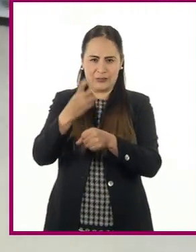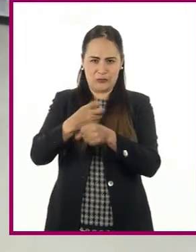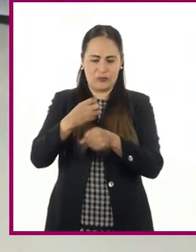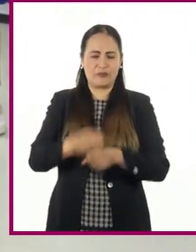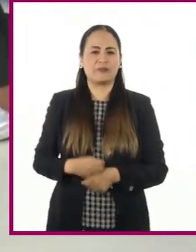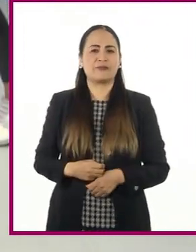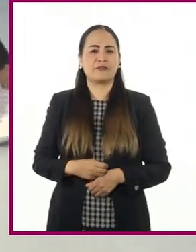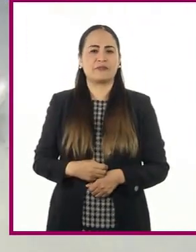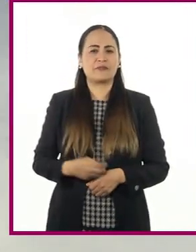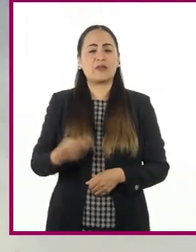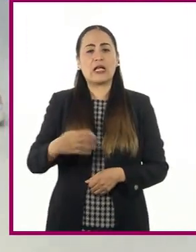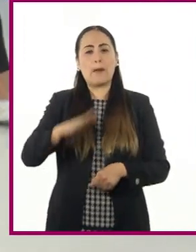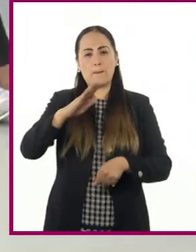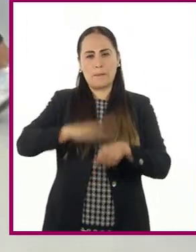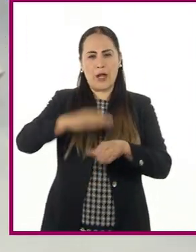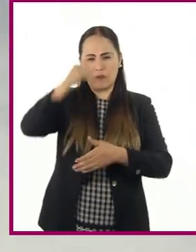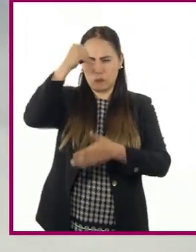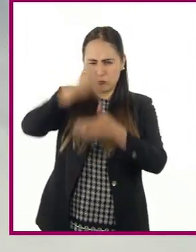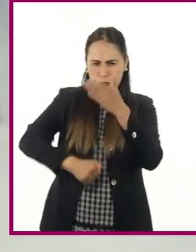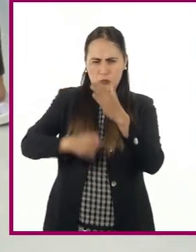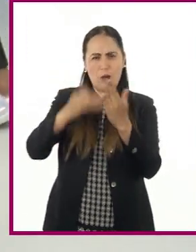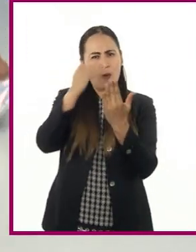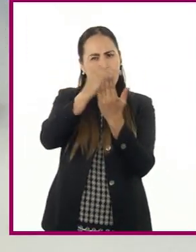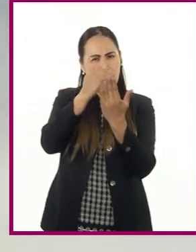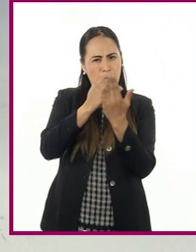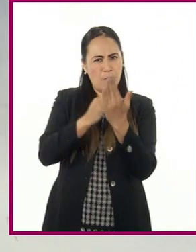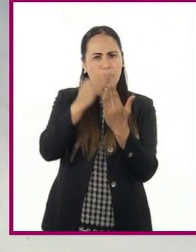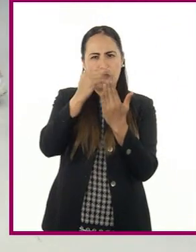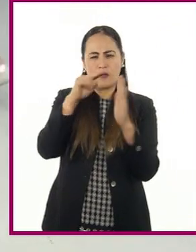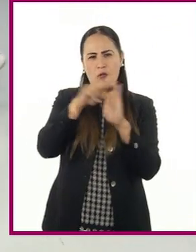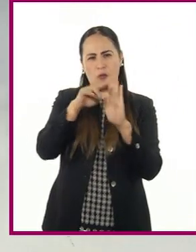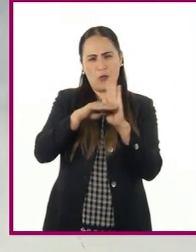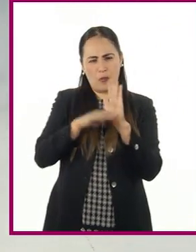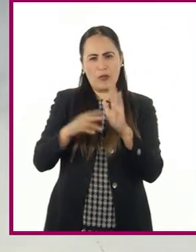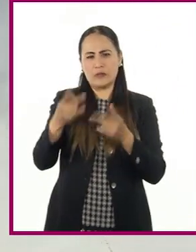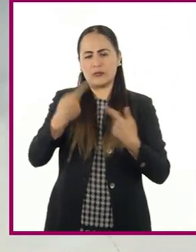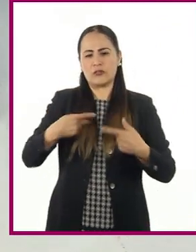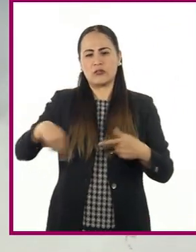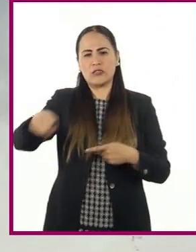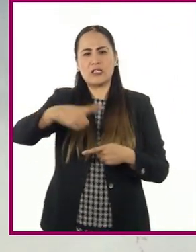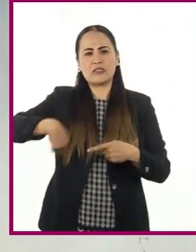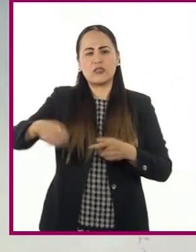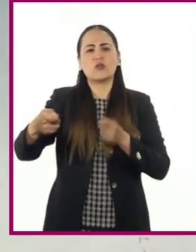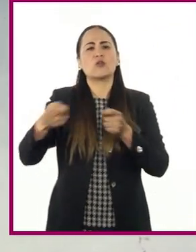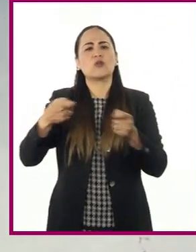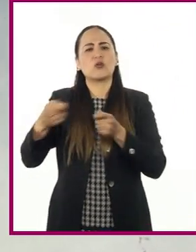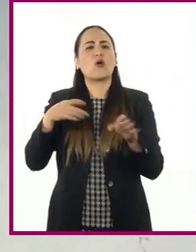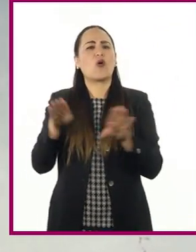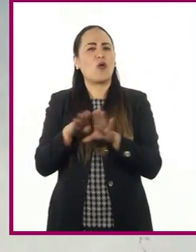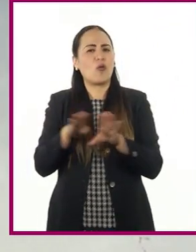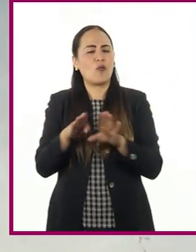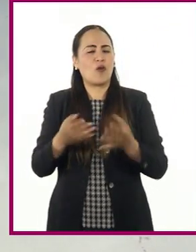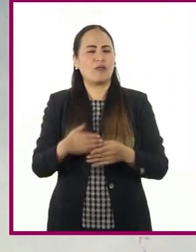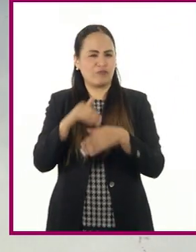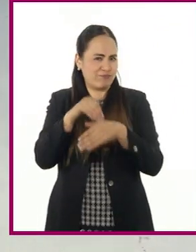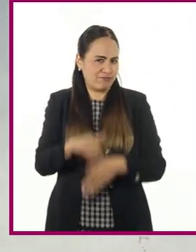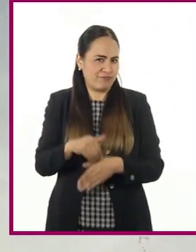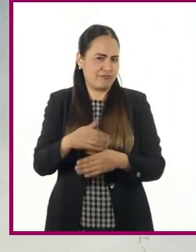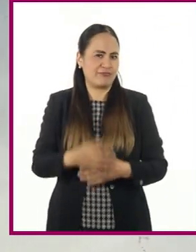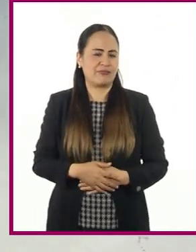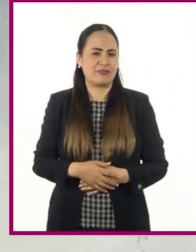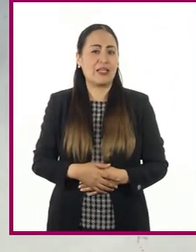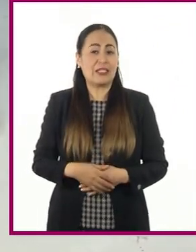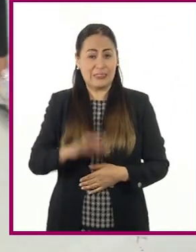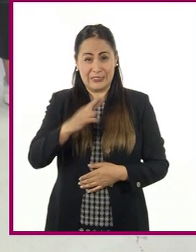para saber más sobre los principios que rigen la actuación de las servidoras y servidores públicos. Recuerden realizar